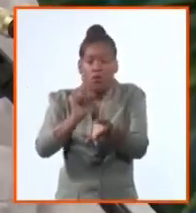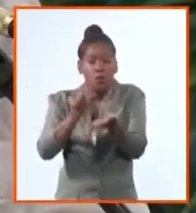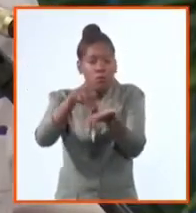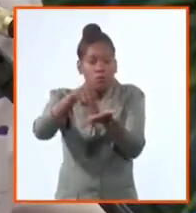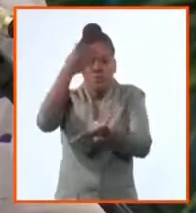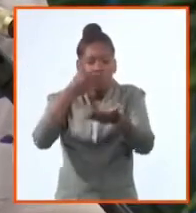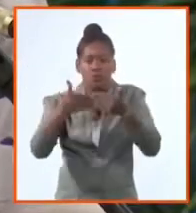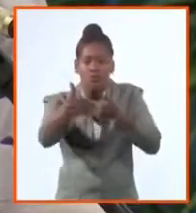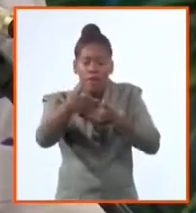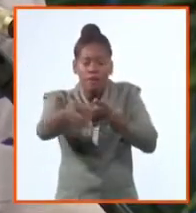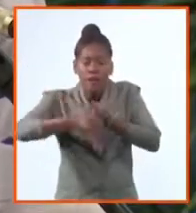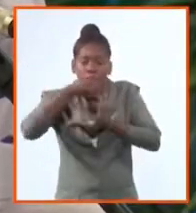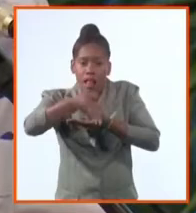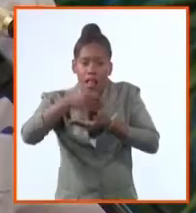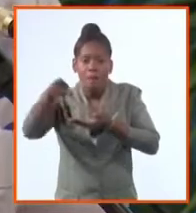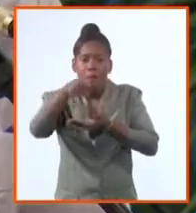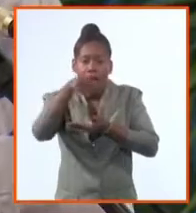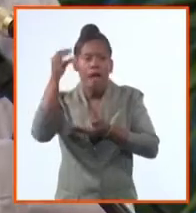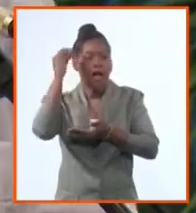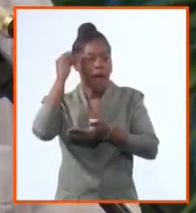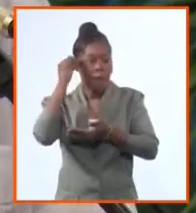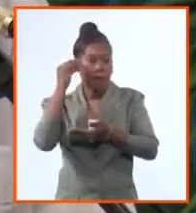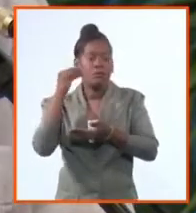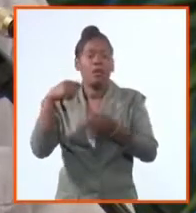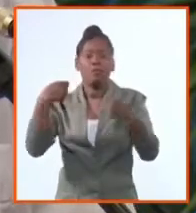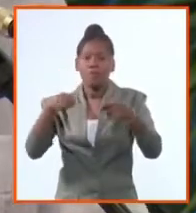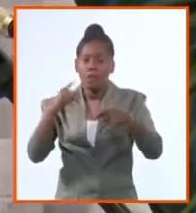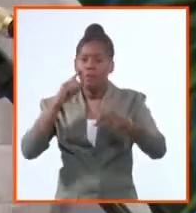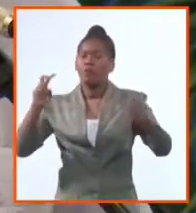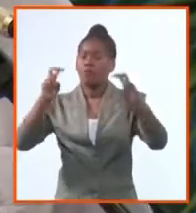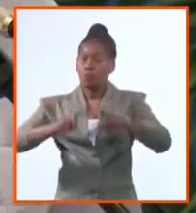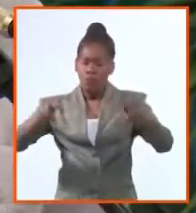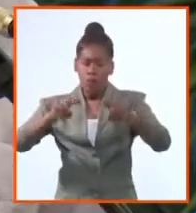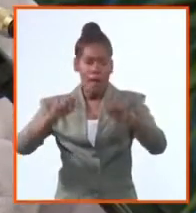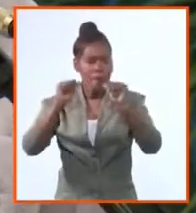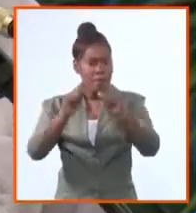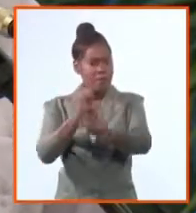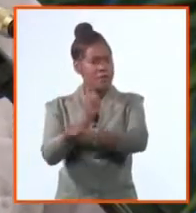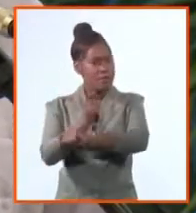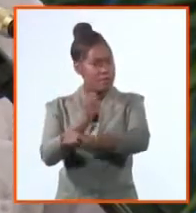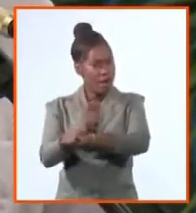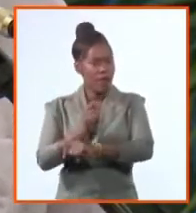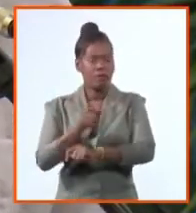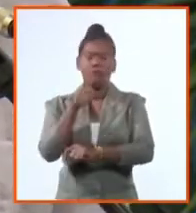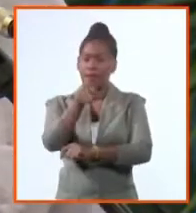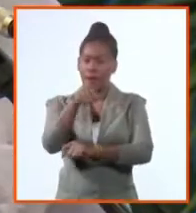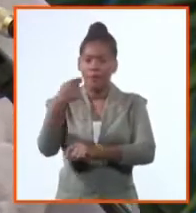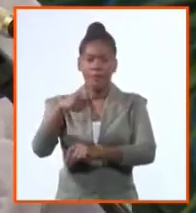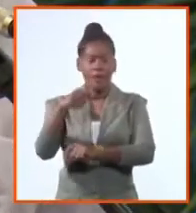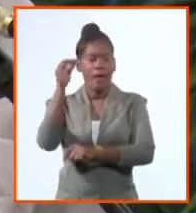bucear para sacar de esos discursos los contenidos en ese sentido. ¿Y qué decir del Che,